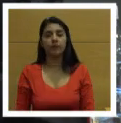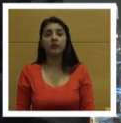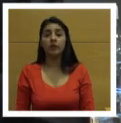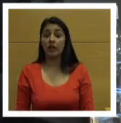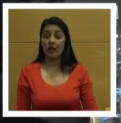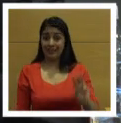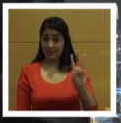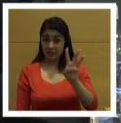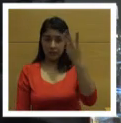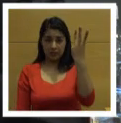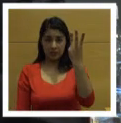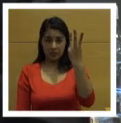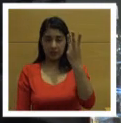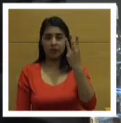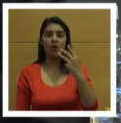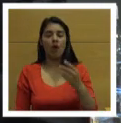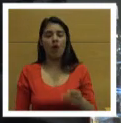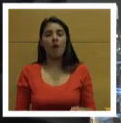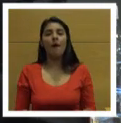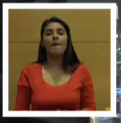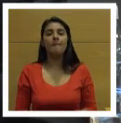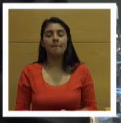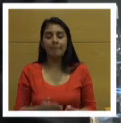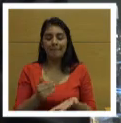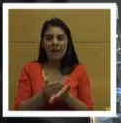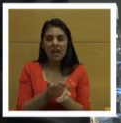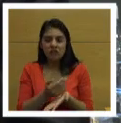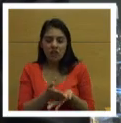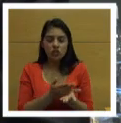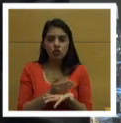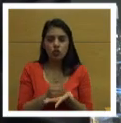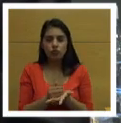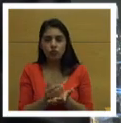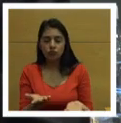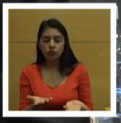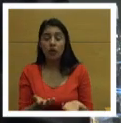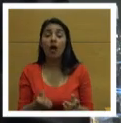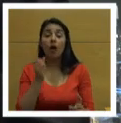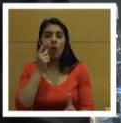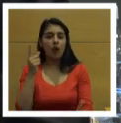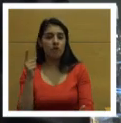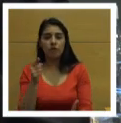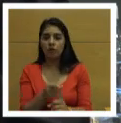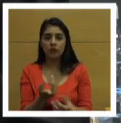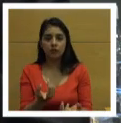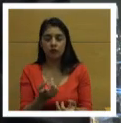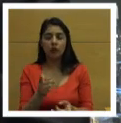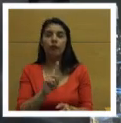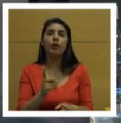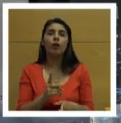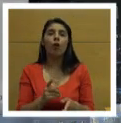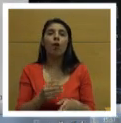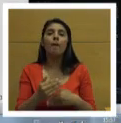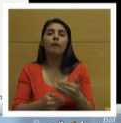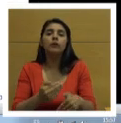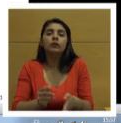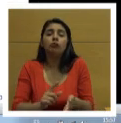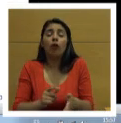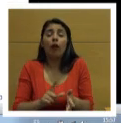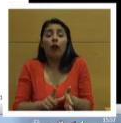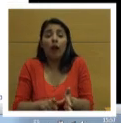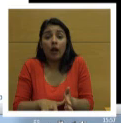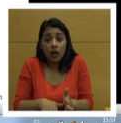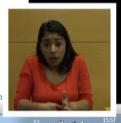Tercero, mecanismos ágiles de notificación. Con la finalidad de no retardar el procedimiento,